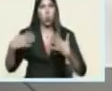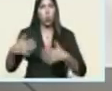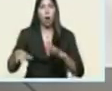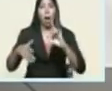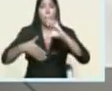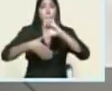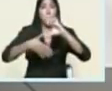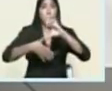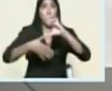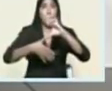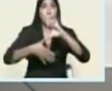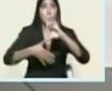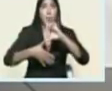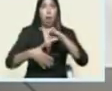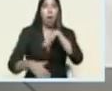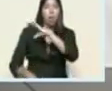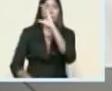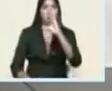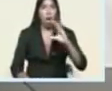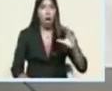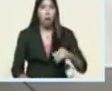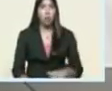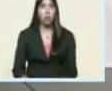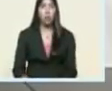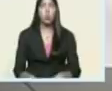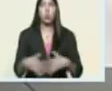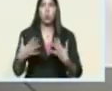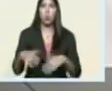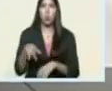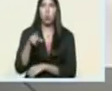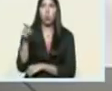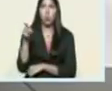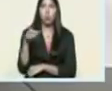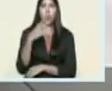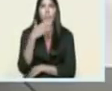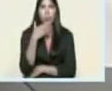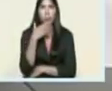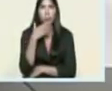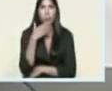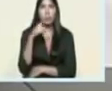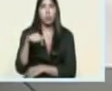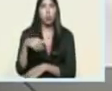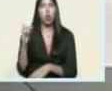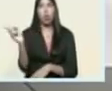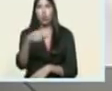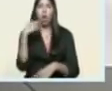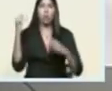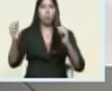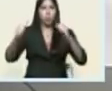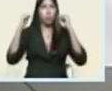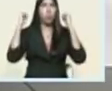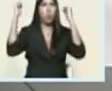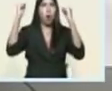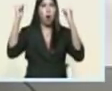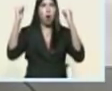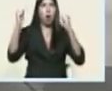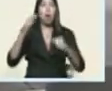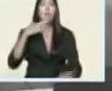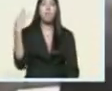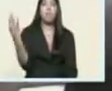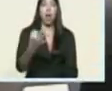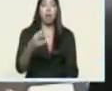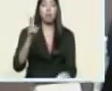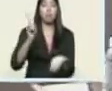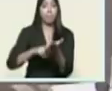América Latina, el Caribe y la humanidad ha obtenido y hemos obtenido una gran victoria de la verdad, una gran victoria